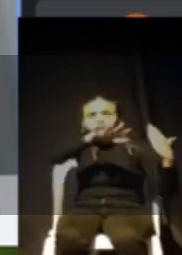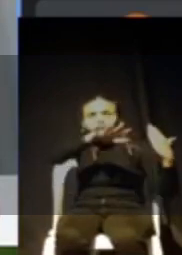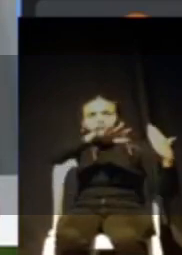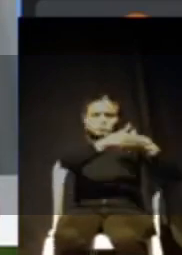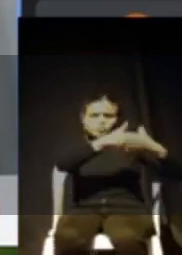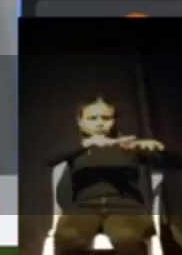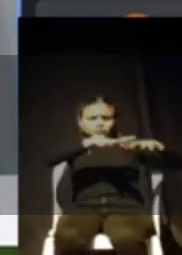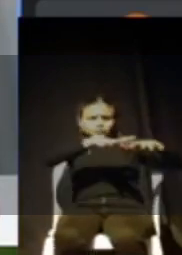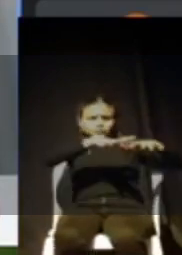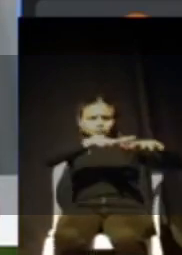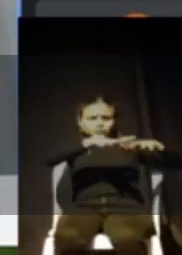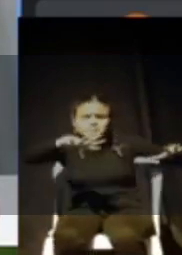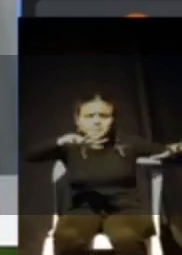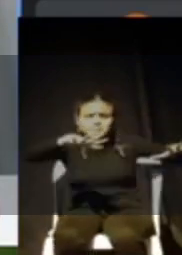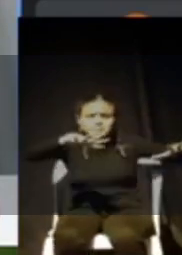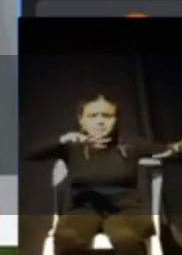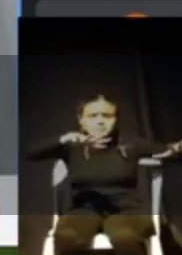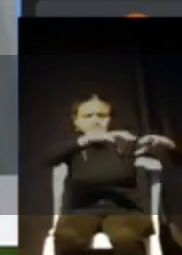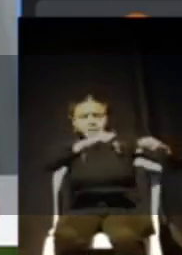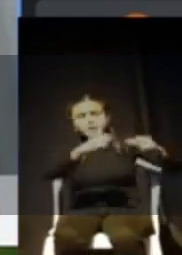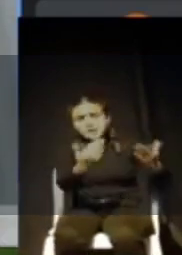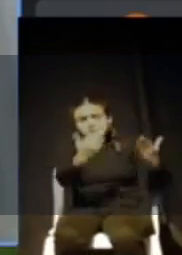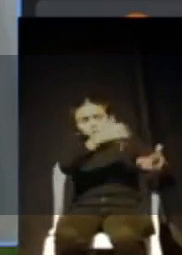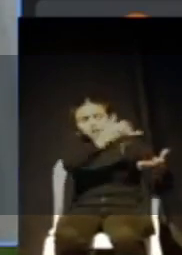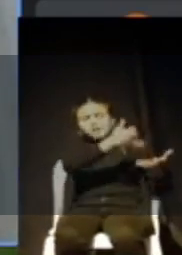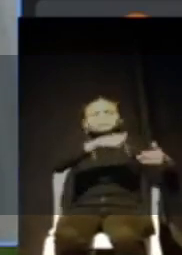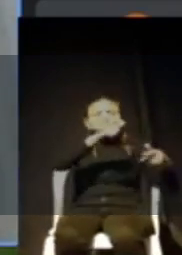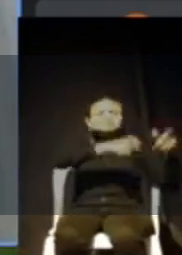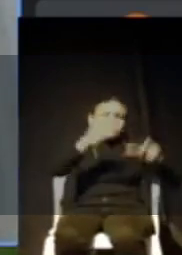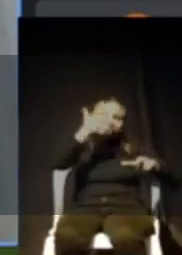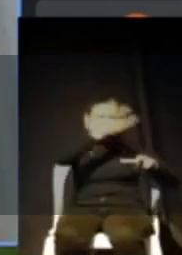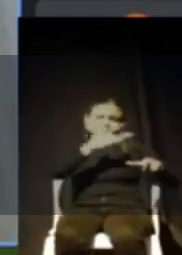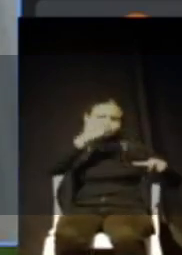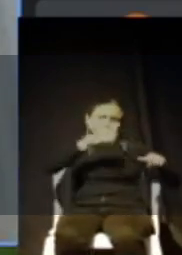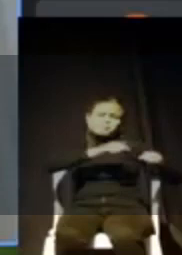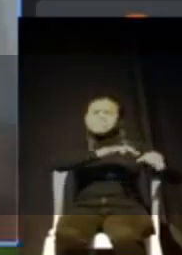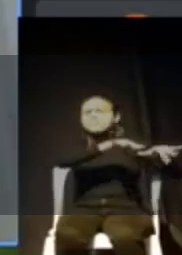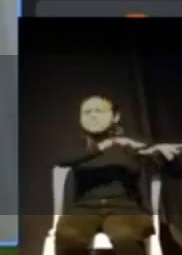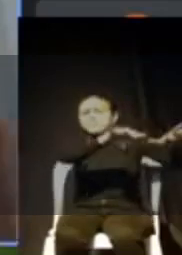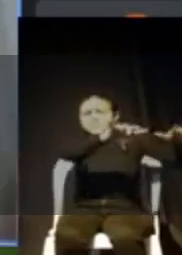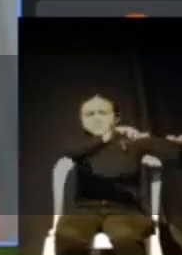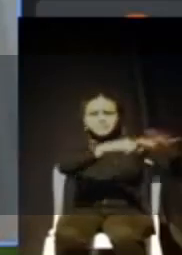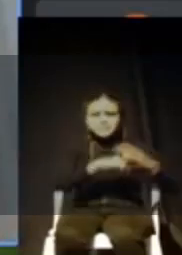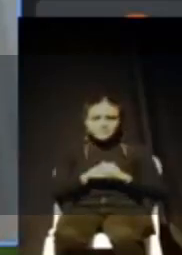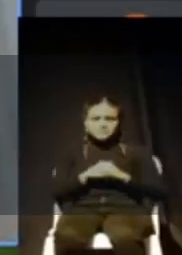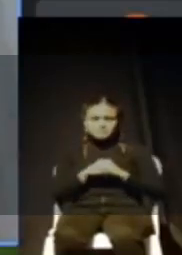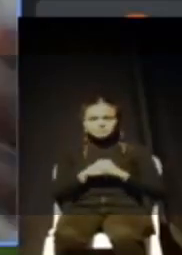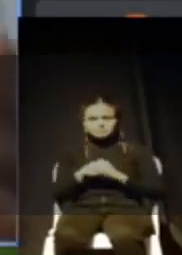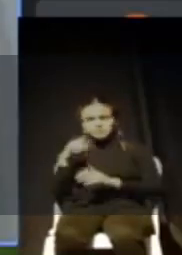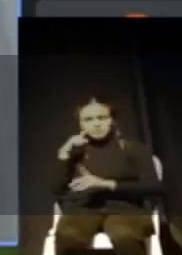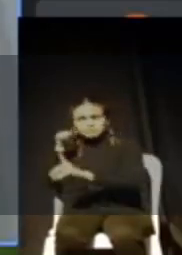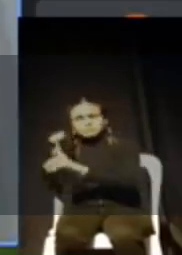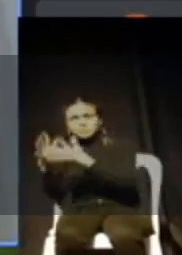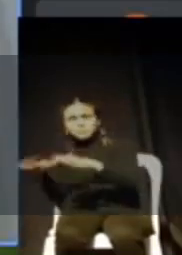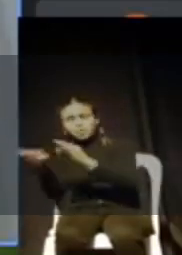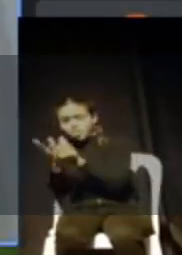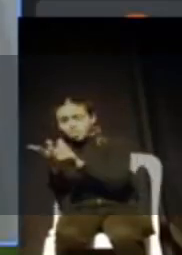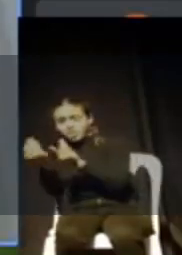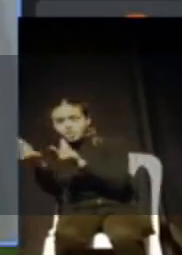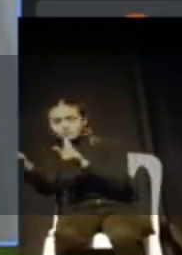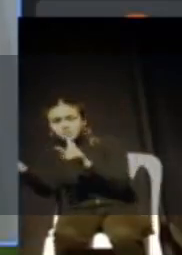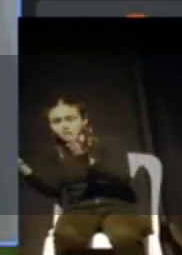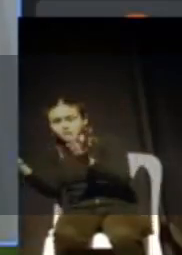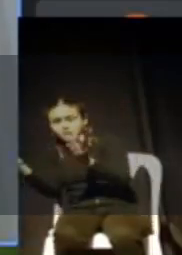comarca, como lo han señalado los hermanos afroecuatorianos. Asimismo, se concibe que la educación casa adentro